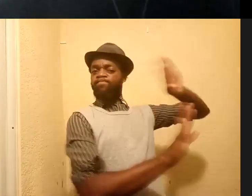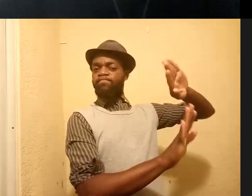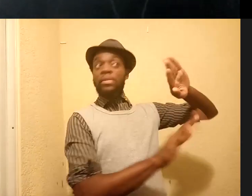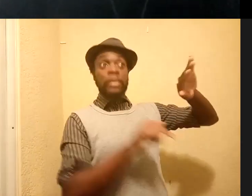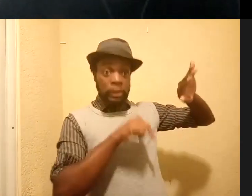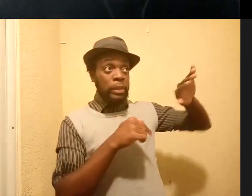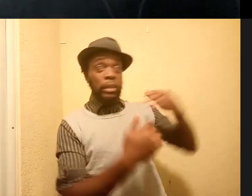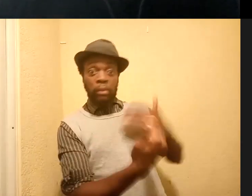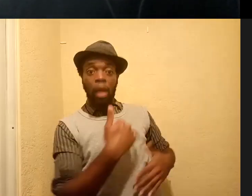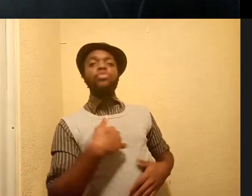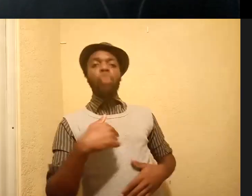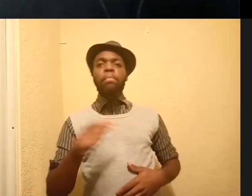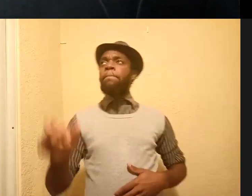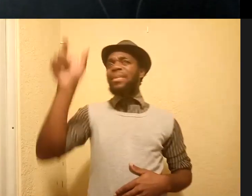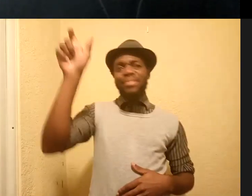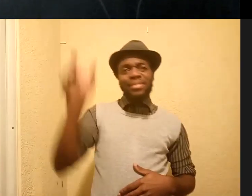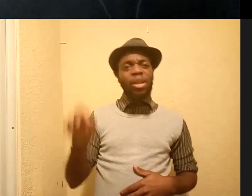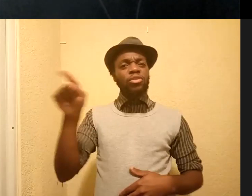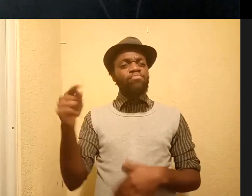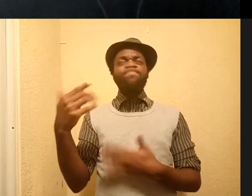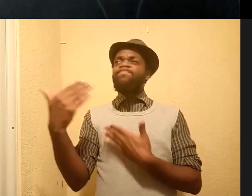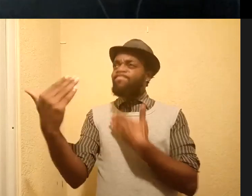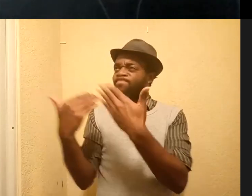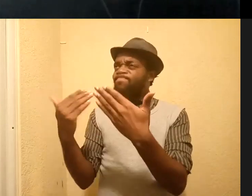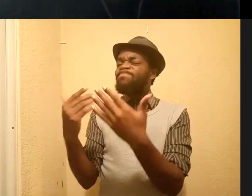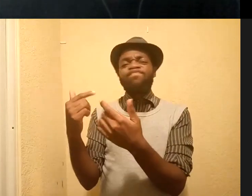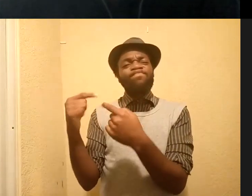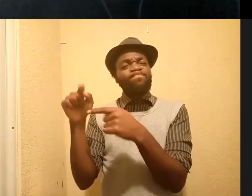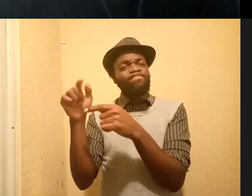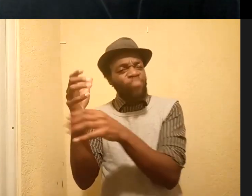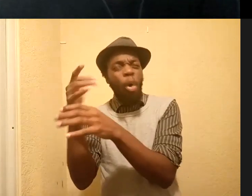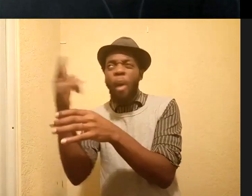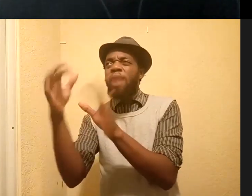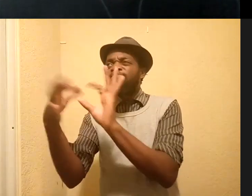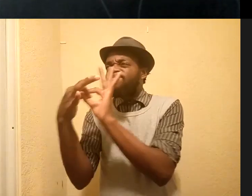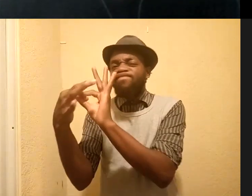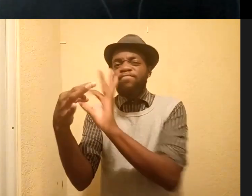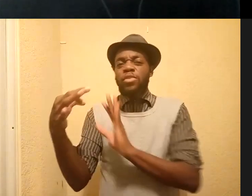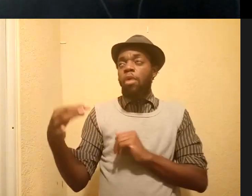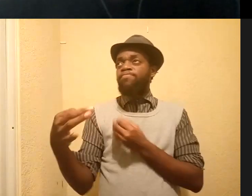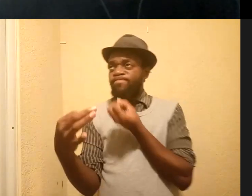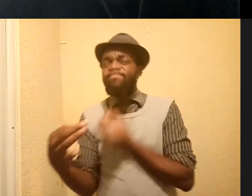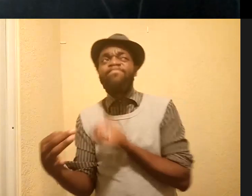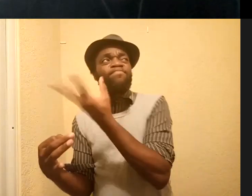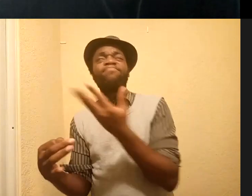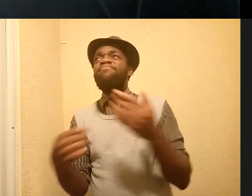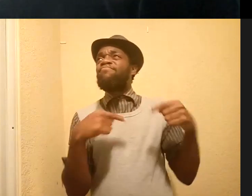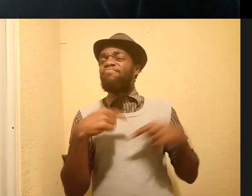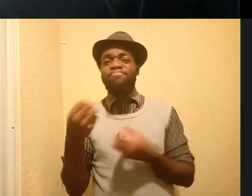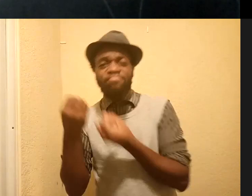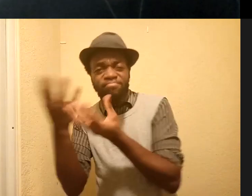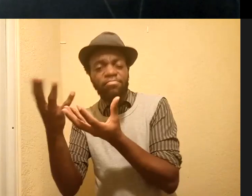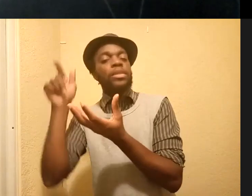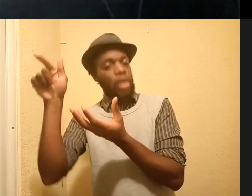buscar a una persona a la que más confíes y decirle lo que te está pasando. En las familias,